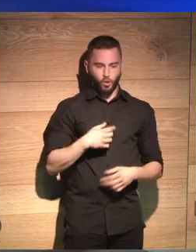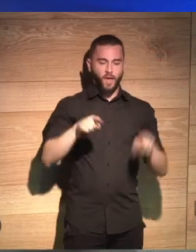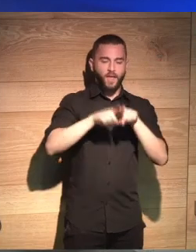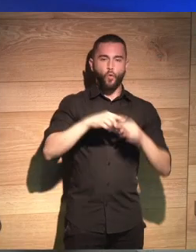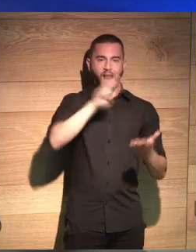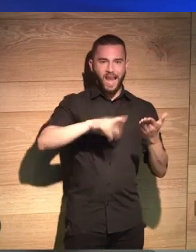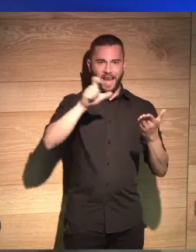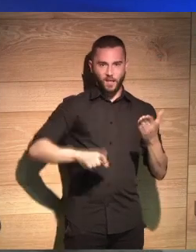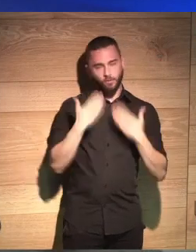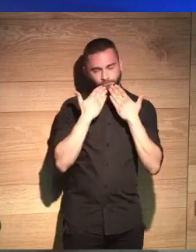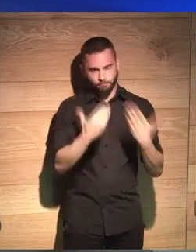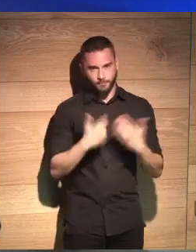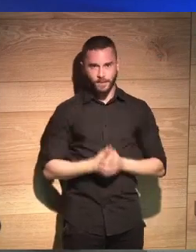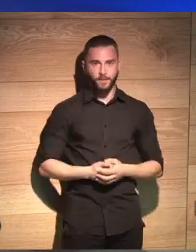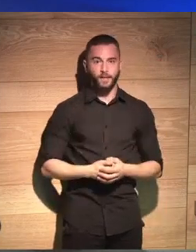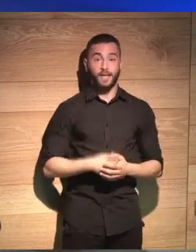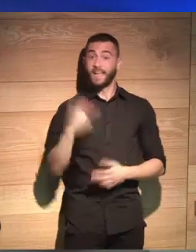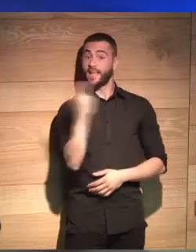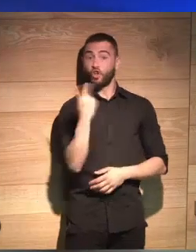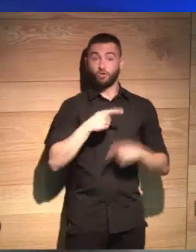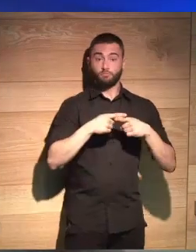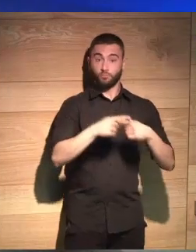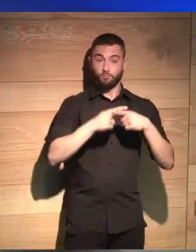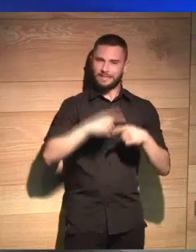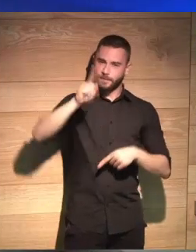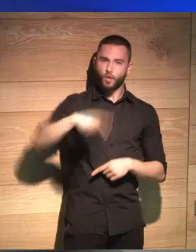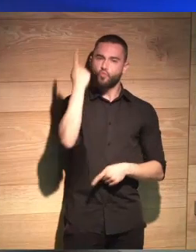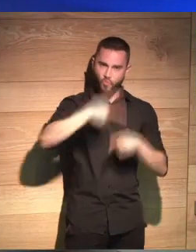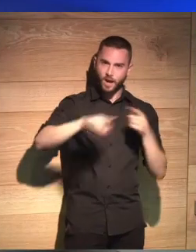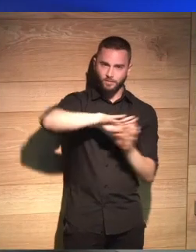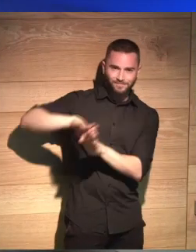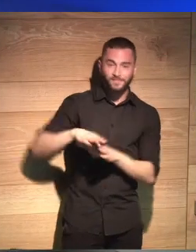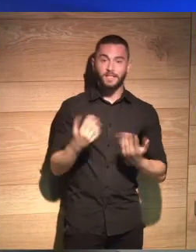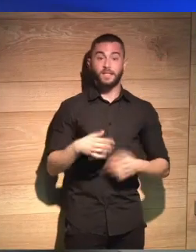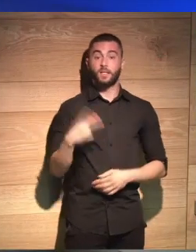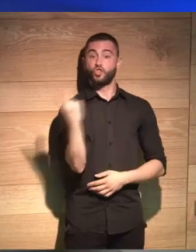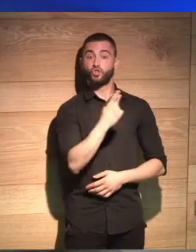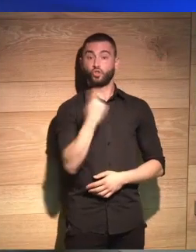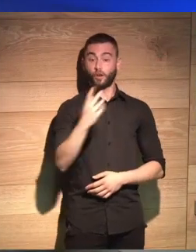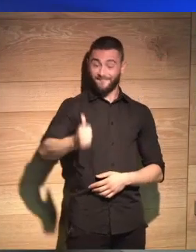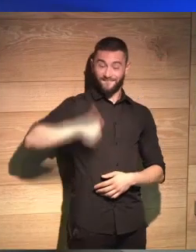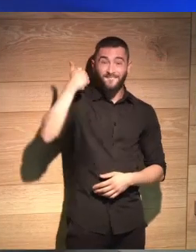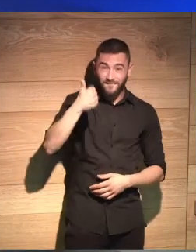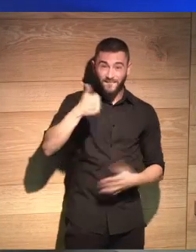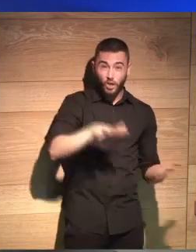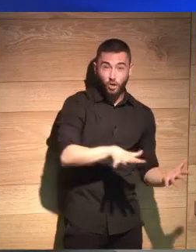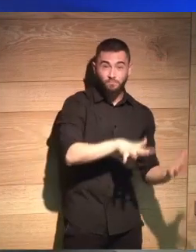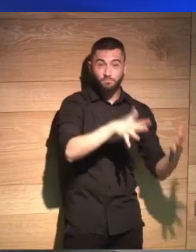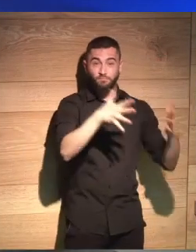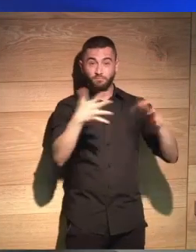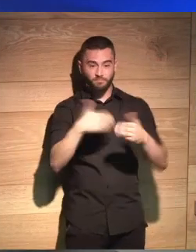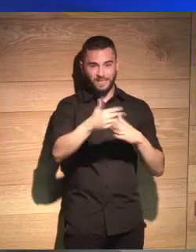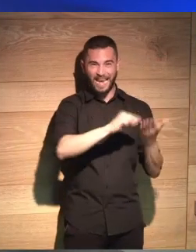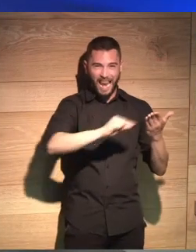comparten Enrique y Valeria y Enrique, es que ambos convierten la ficción, hacen de la ficción, de